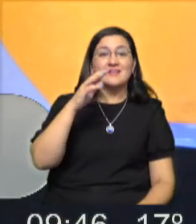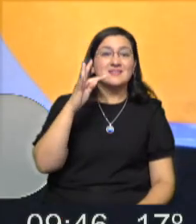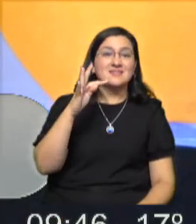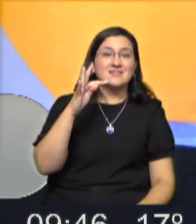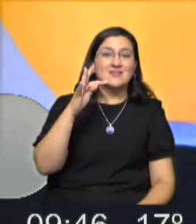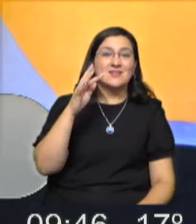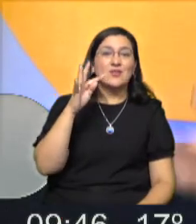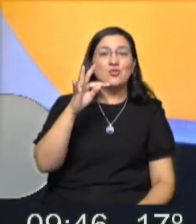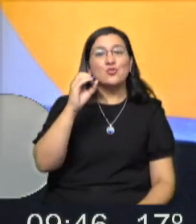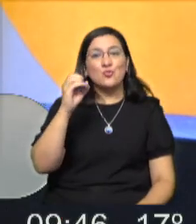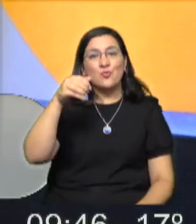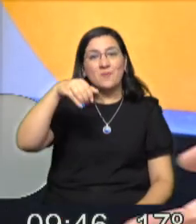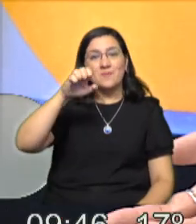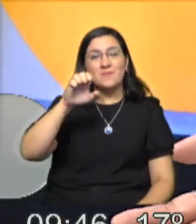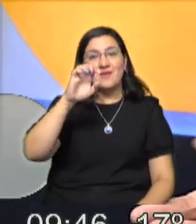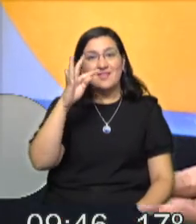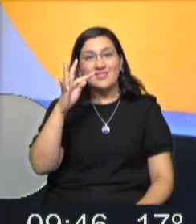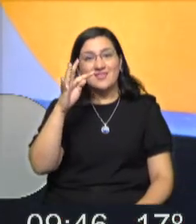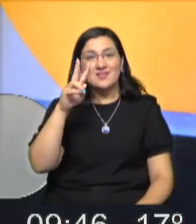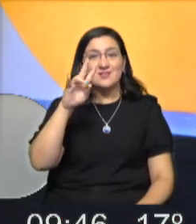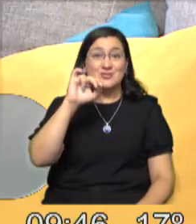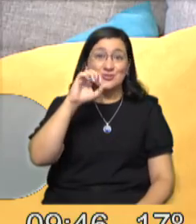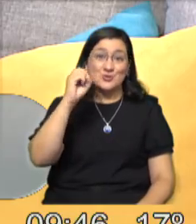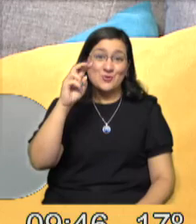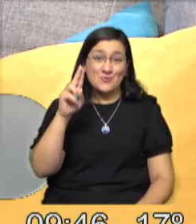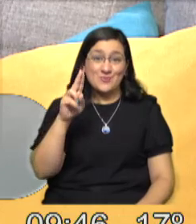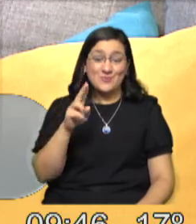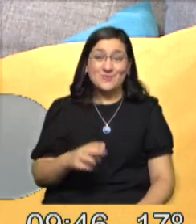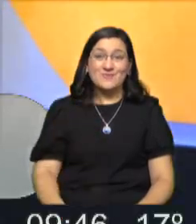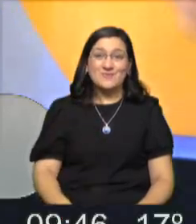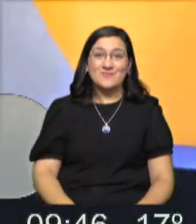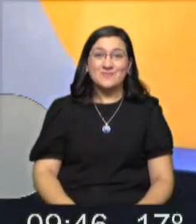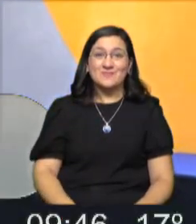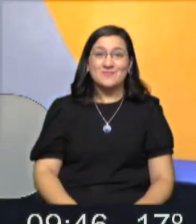meet you nunca había escuchado. Nunca, no. No. Nice to meet you. No. Nadie tuvo el placer de conocerte. No.